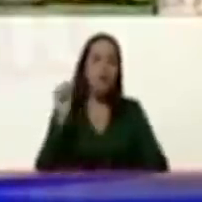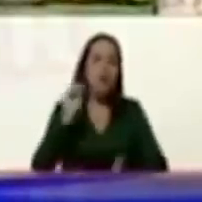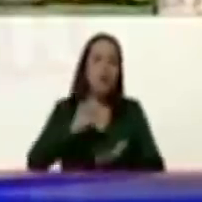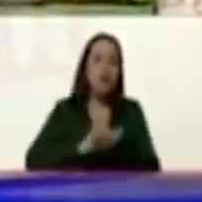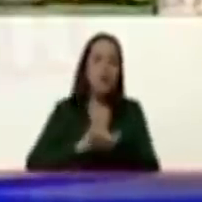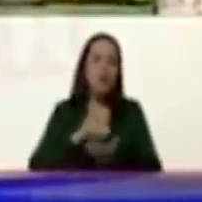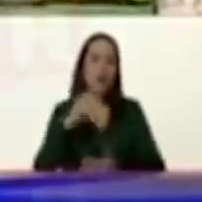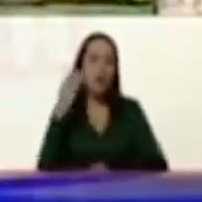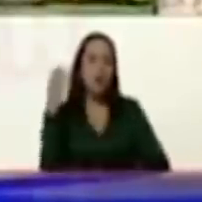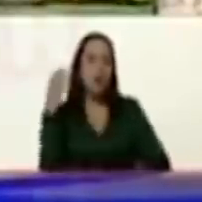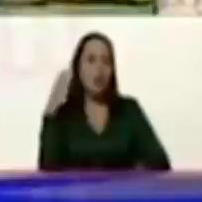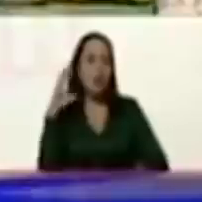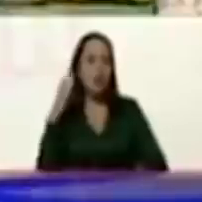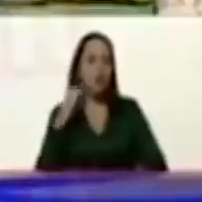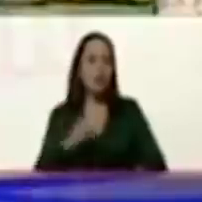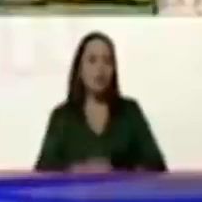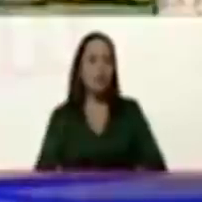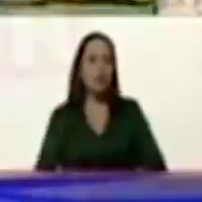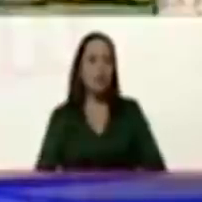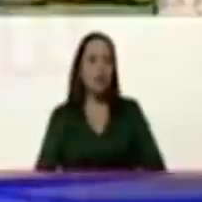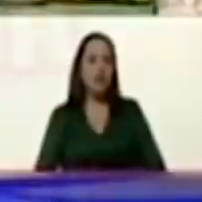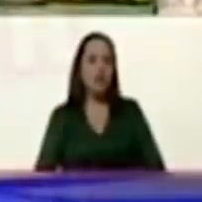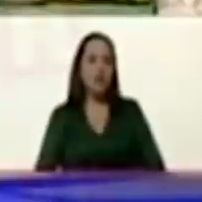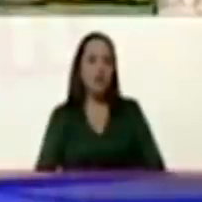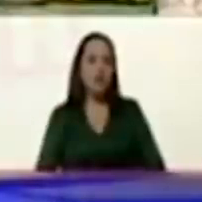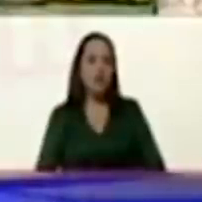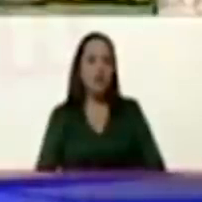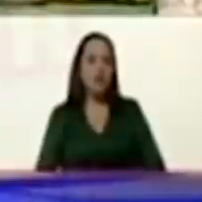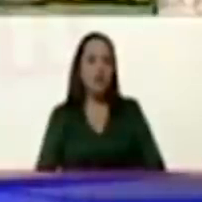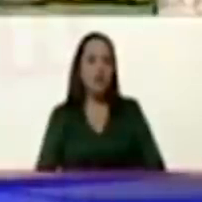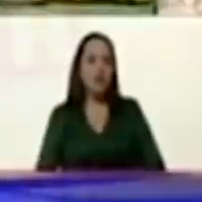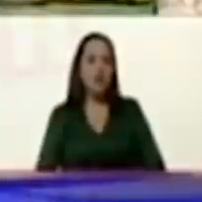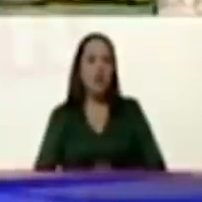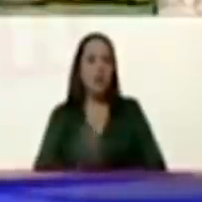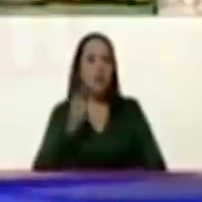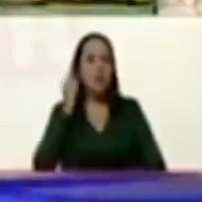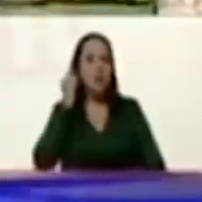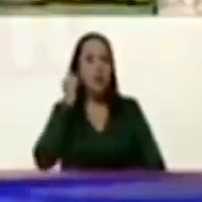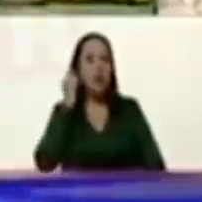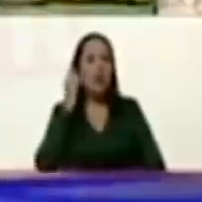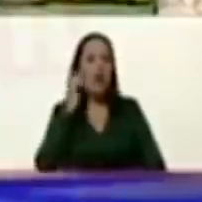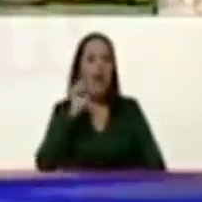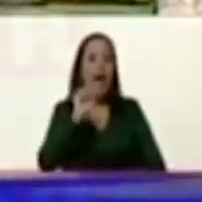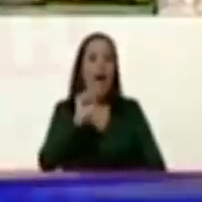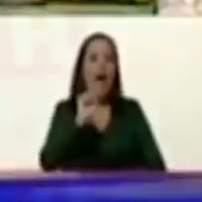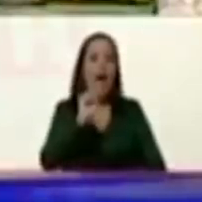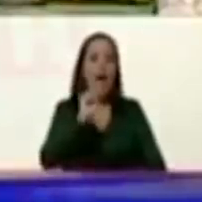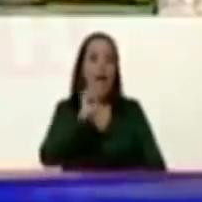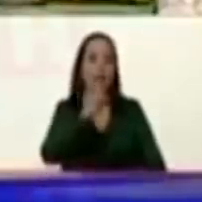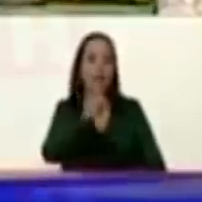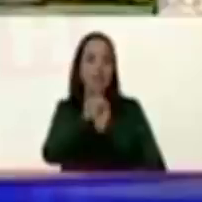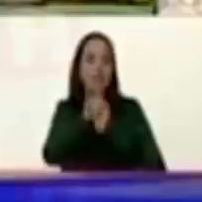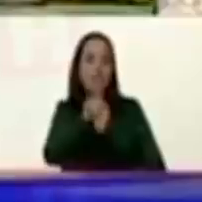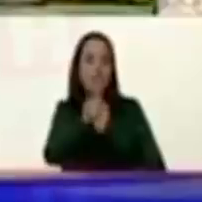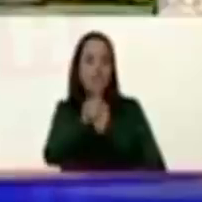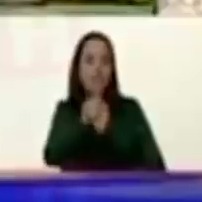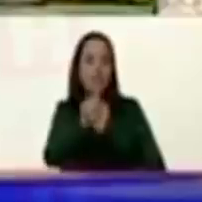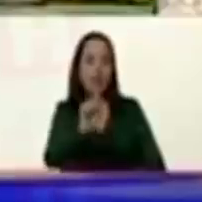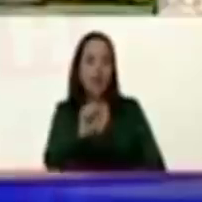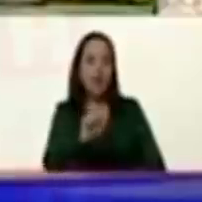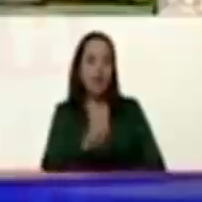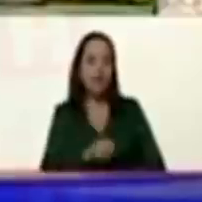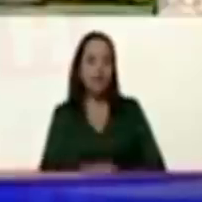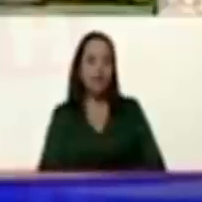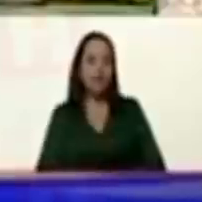es una muestra de debilidad el títere que usted está tratando de imponer en venezuela se quedará sin trabajo tras las parlamentarias de este año